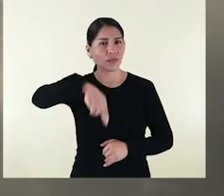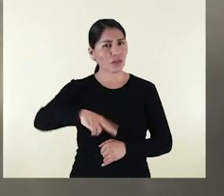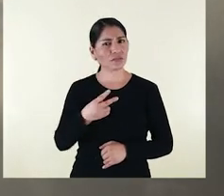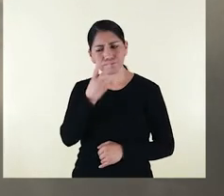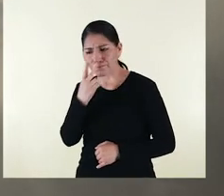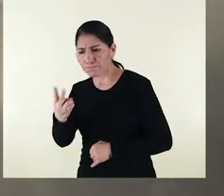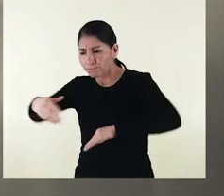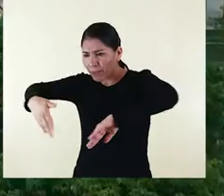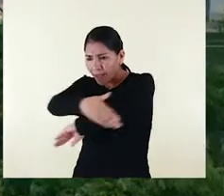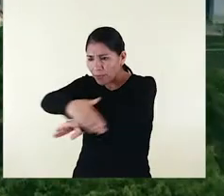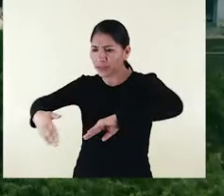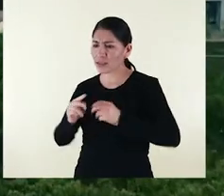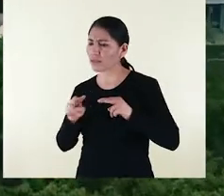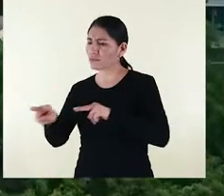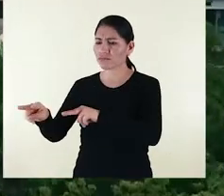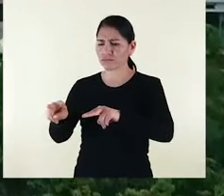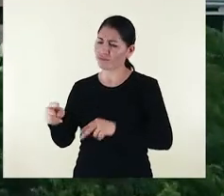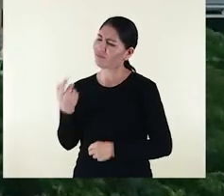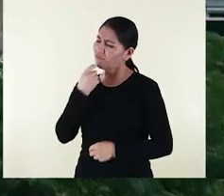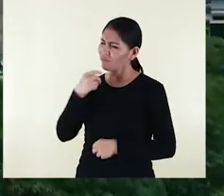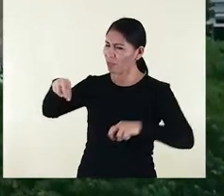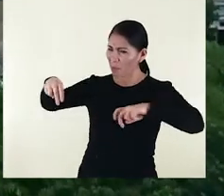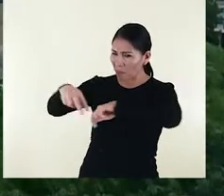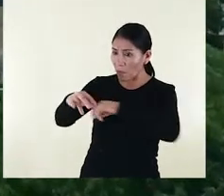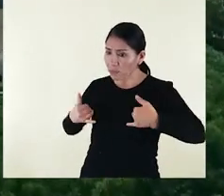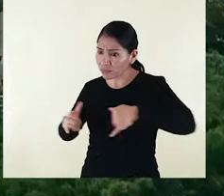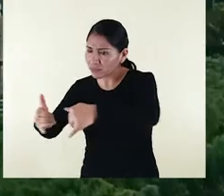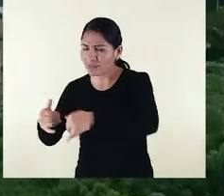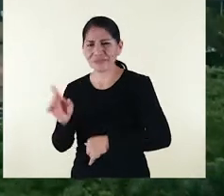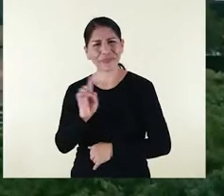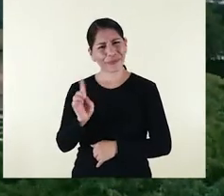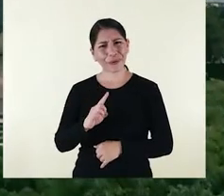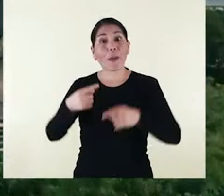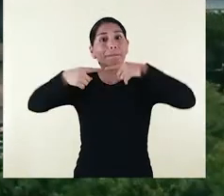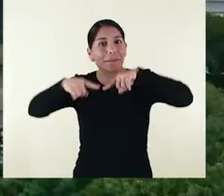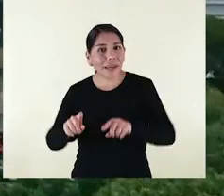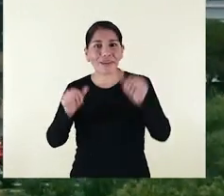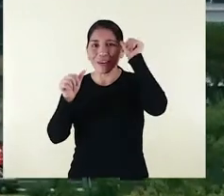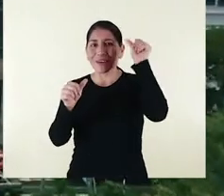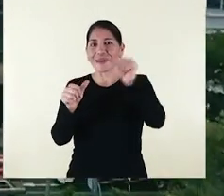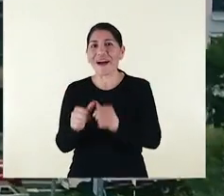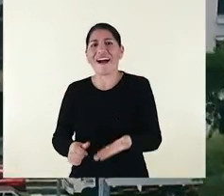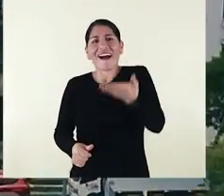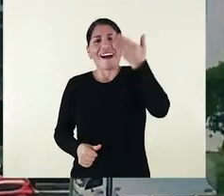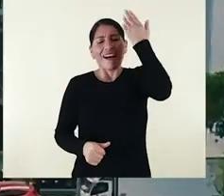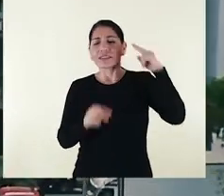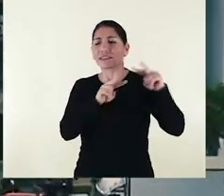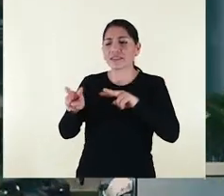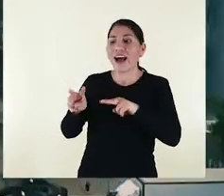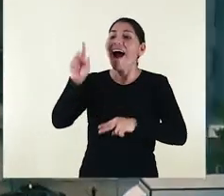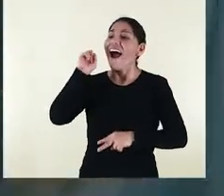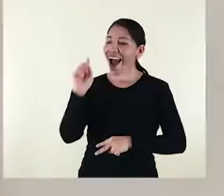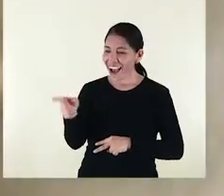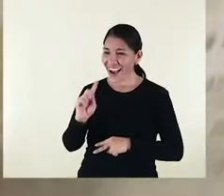Paseo Colón. Miremos esta avenida. Nadie diría hoy que es un paseo peatonal. Ahora miremos